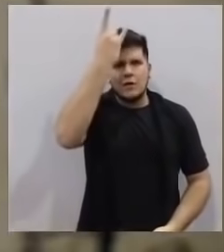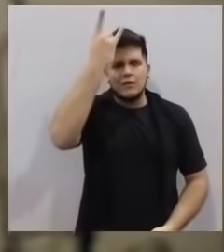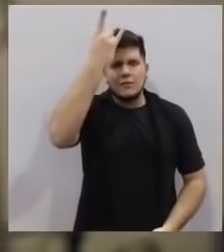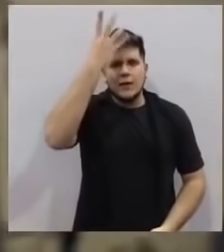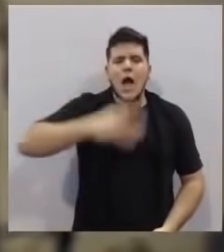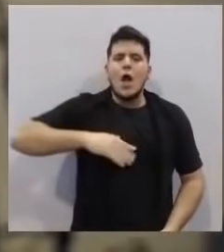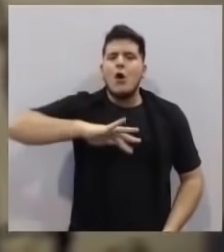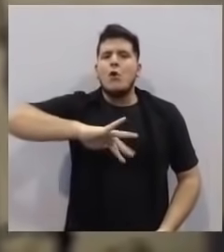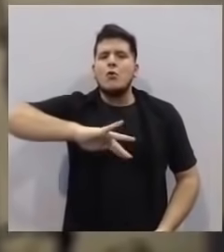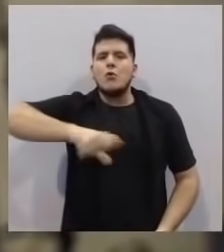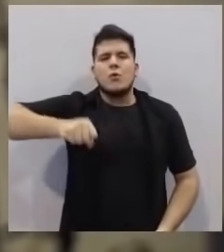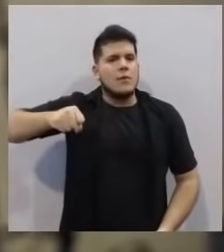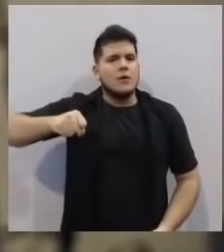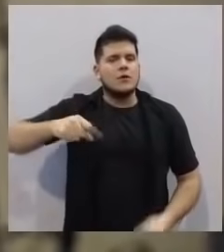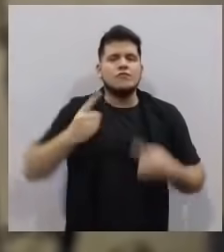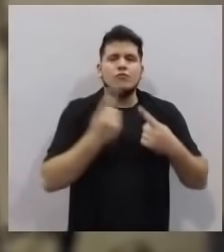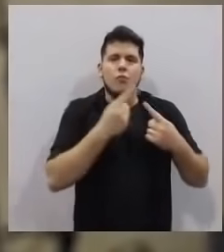lo que te pertenece